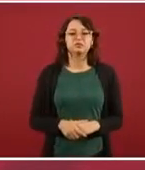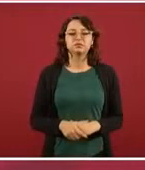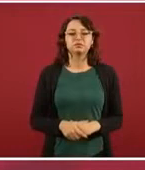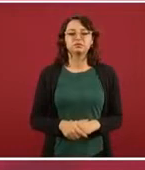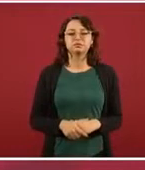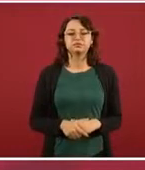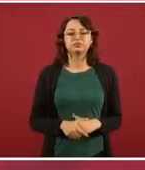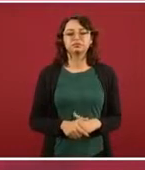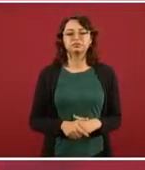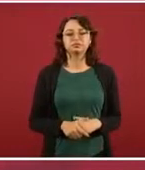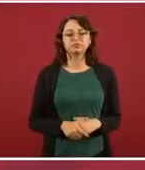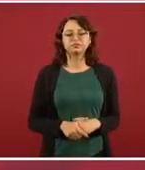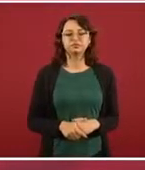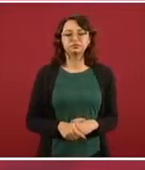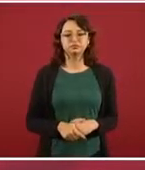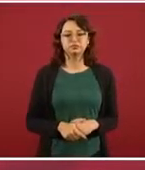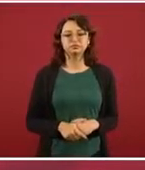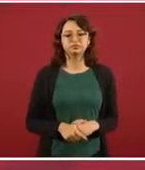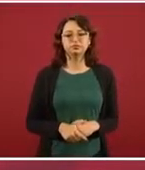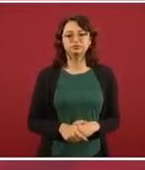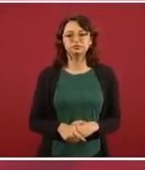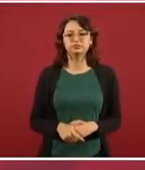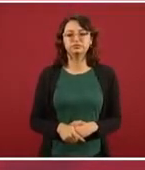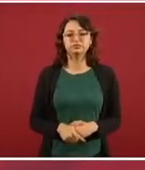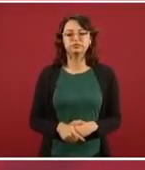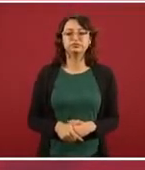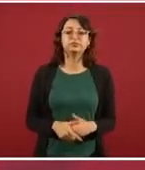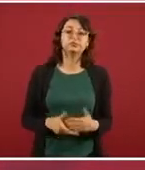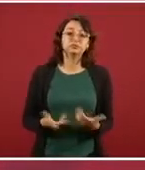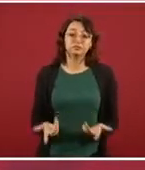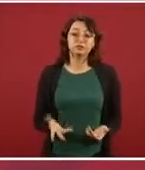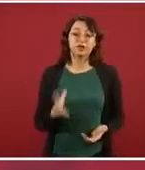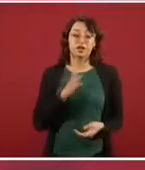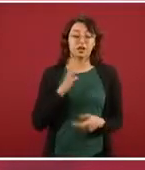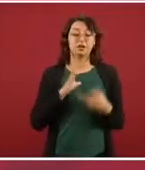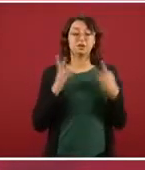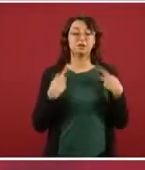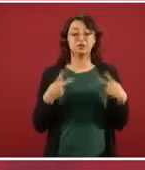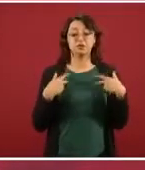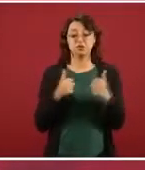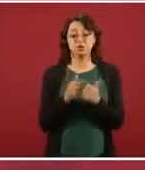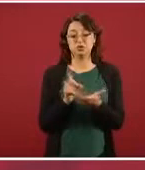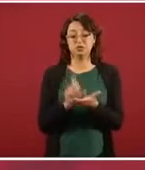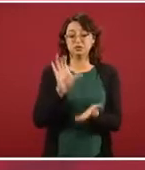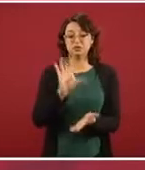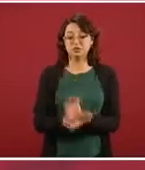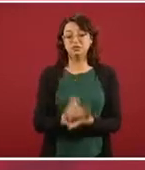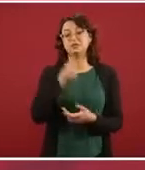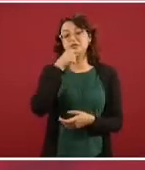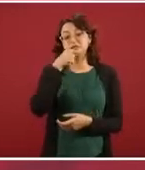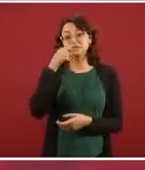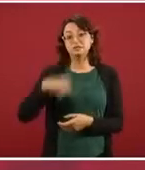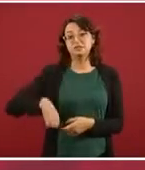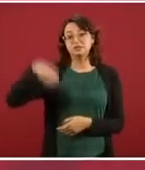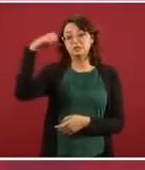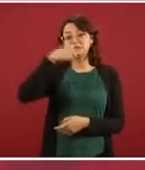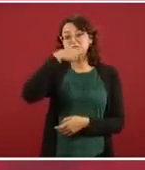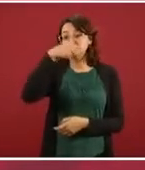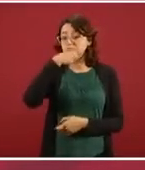Y esto pasa con personas con discapacidad, niños, adultos, y pasa también con